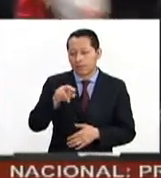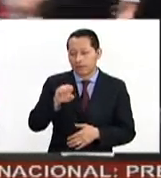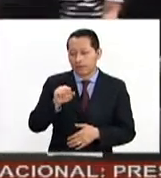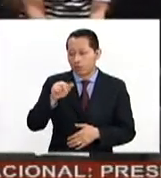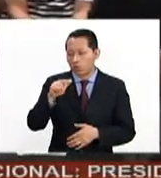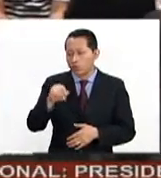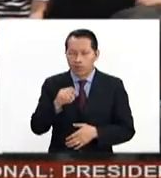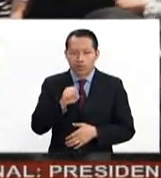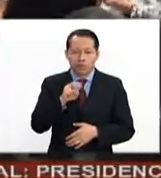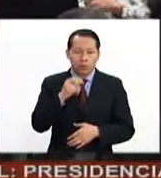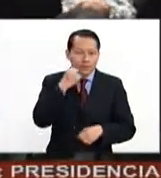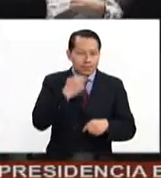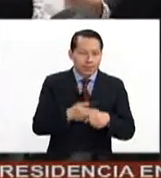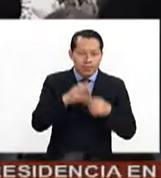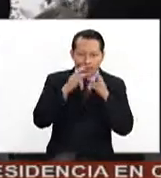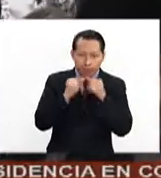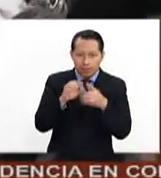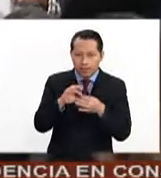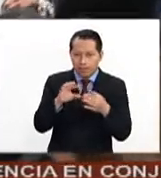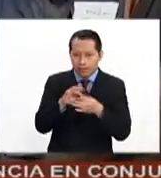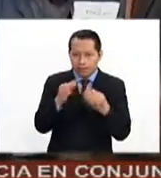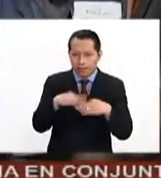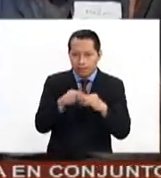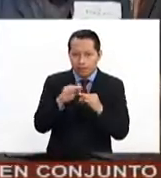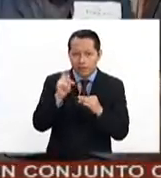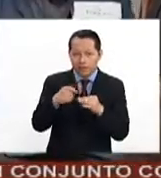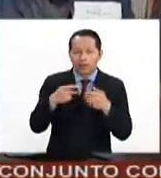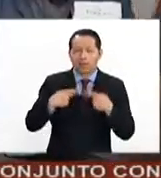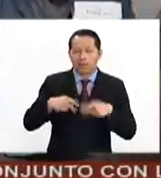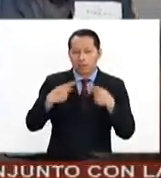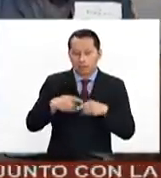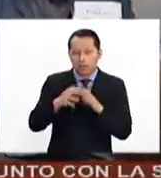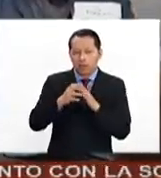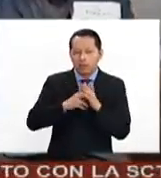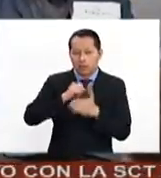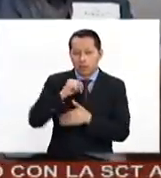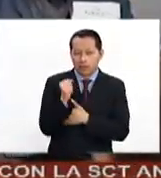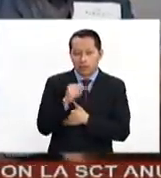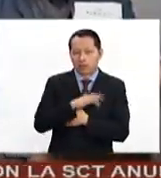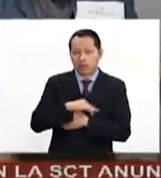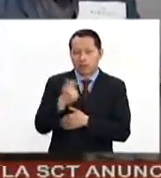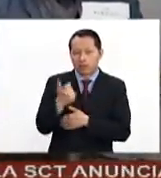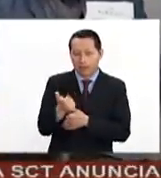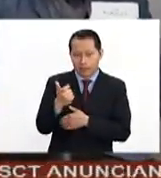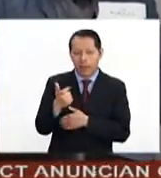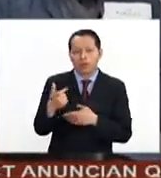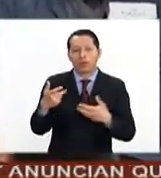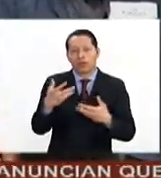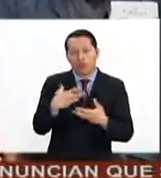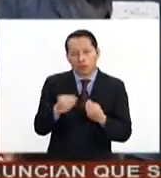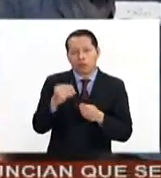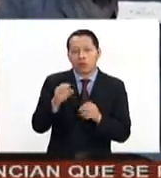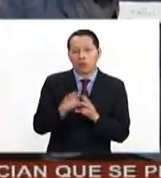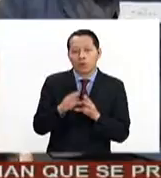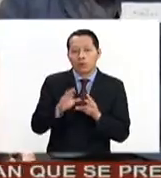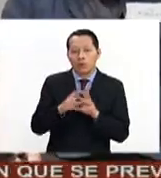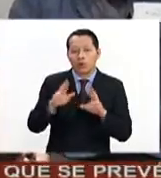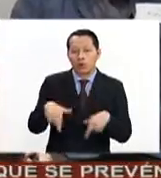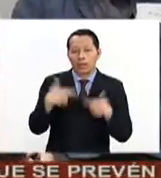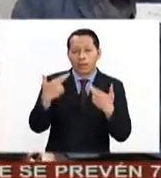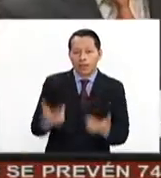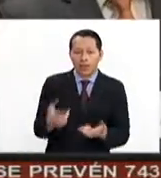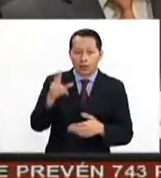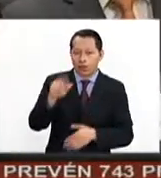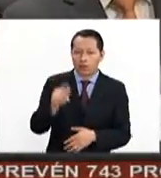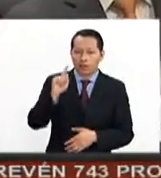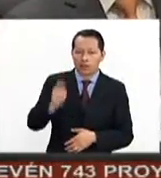Rubio, subsecretaria de Hacienda, recordó la importancia de que la gente ahorre y dijo que el dinero regresado no se trata de un regalo, sino